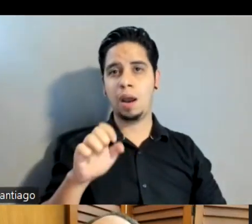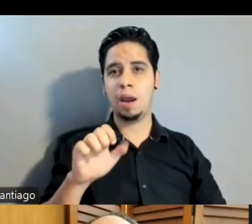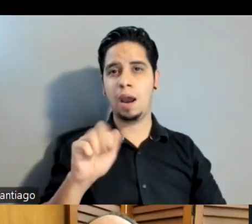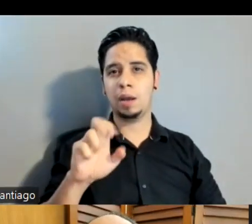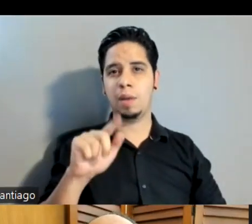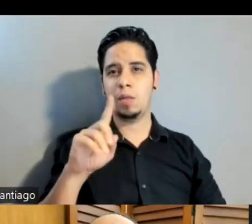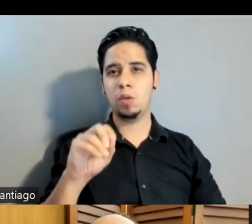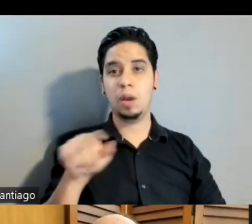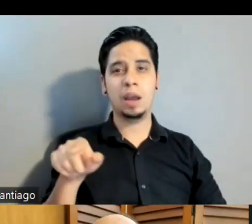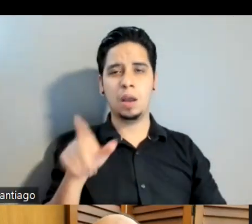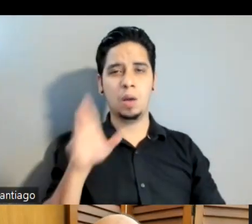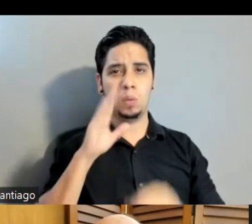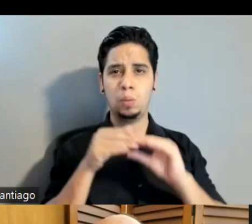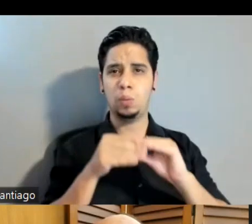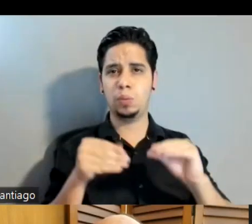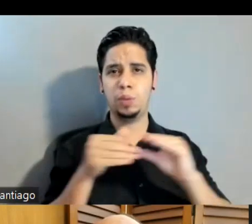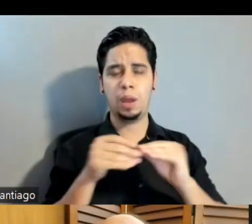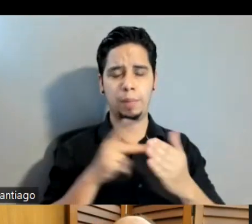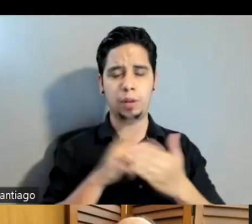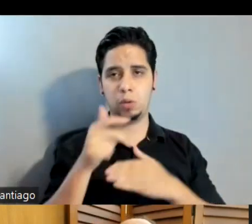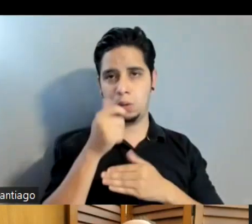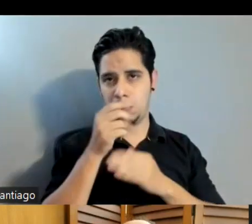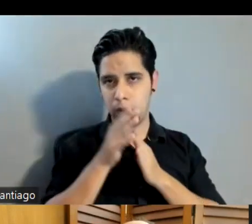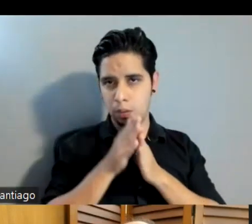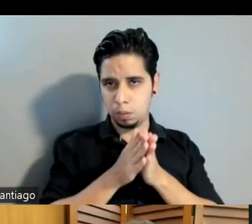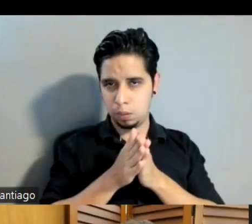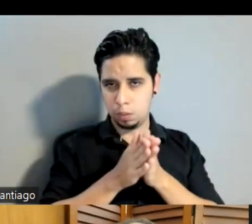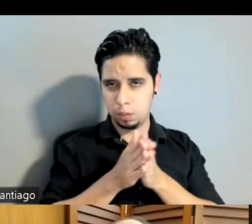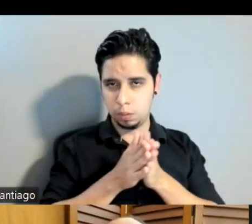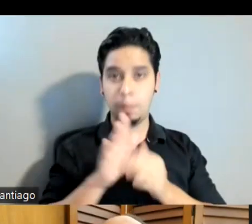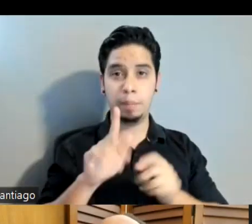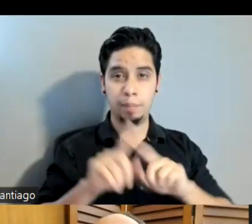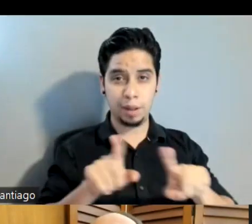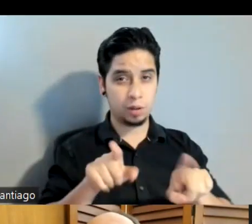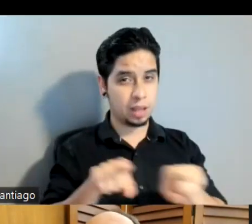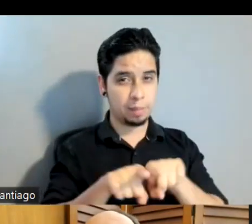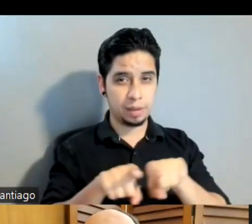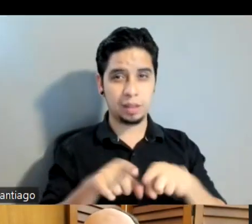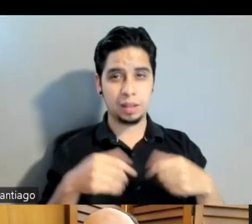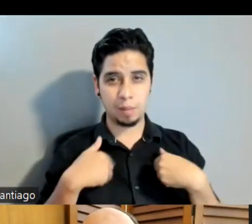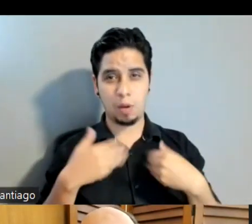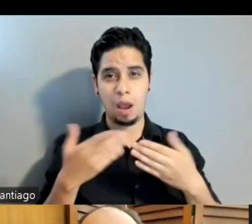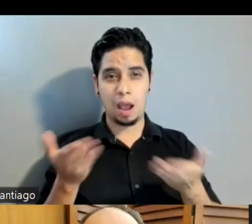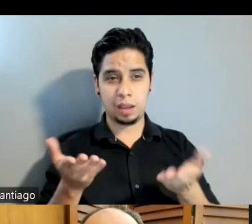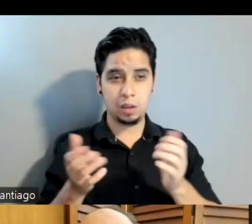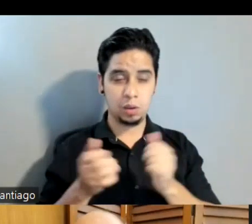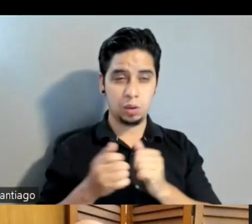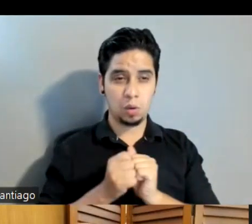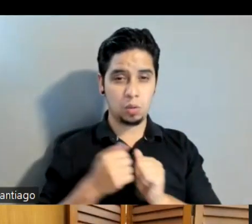Y nos va a contar de unos proyectos muy interesantes, pero también tenemos el gusto de tener al compañero.